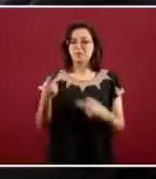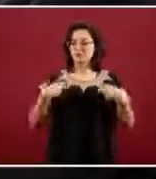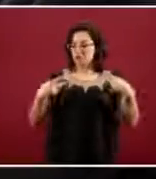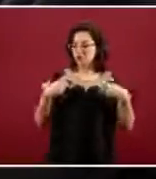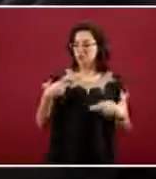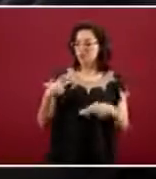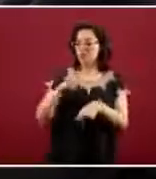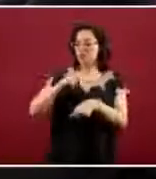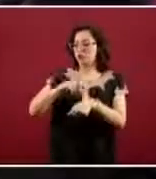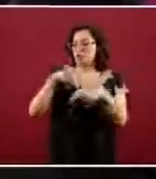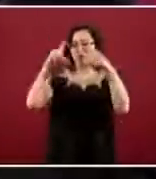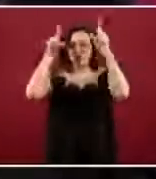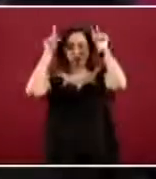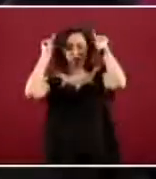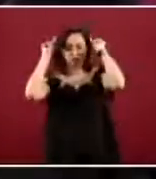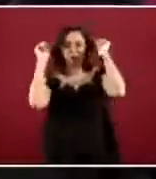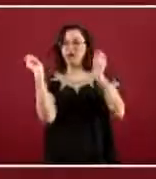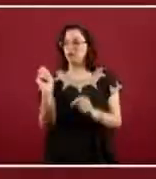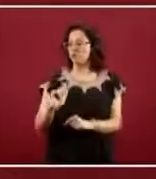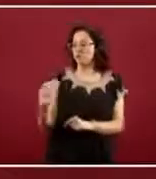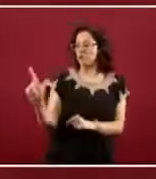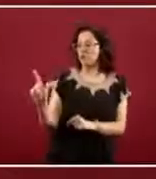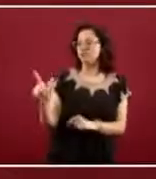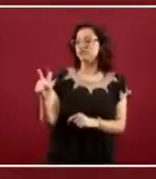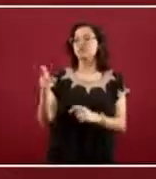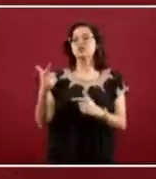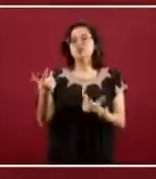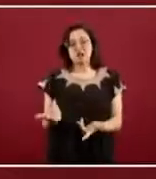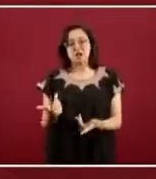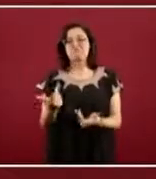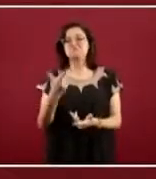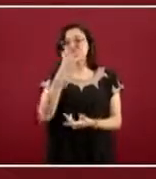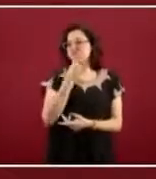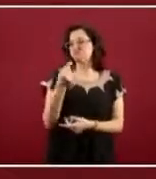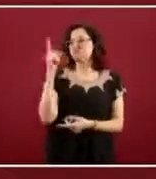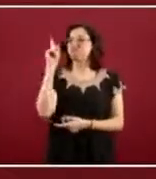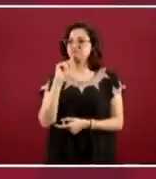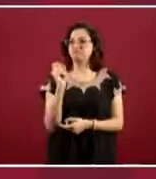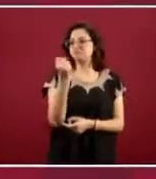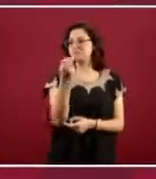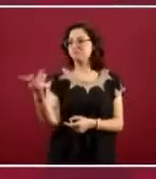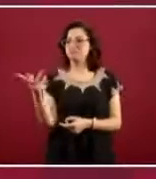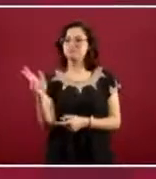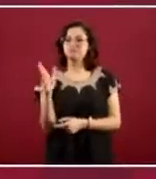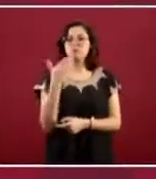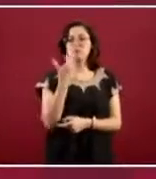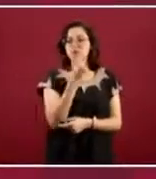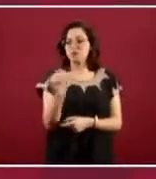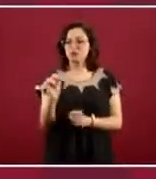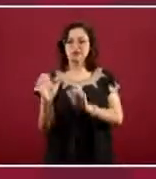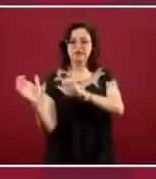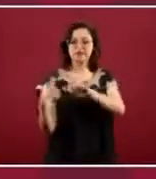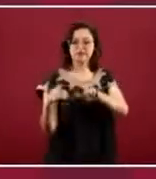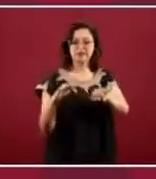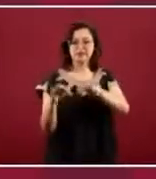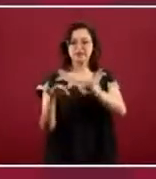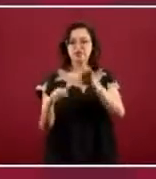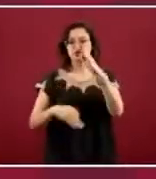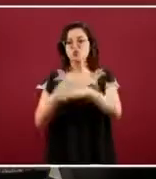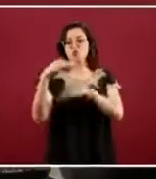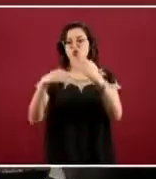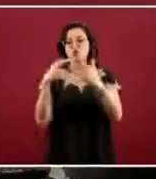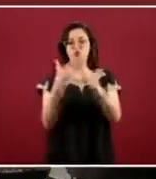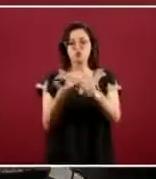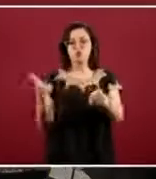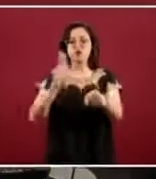profesionales de la salud, enfermeras, enfermeros, médicas, médicos, etcétera, en todas las unidades de salud.